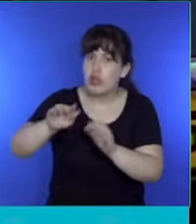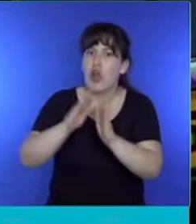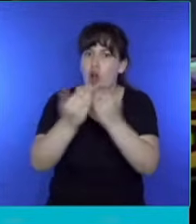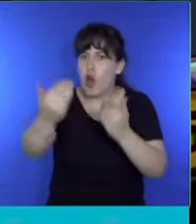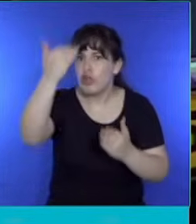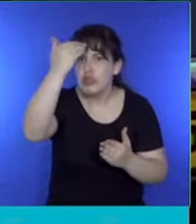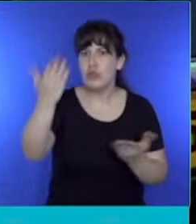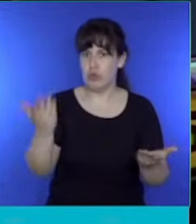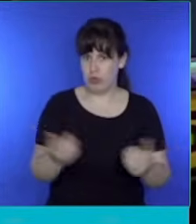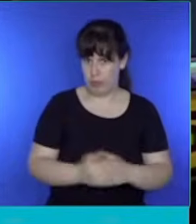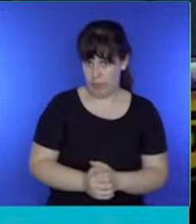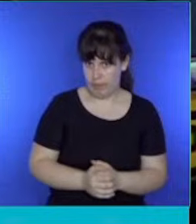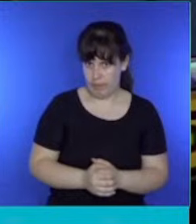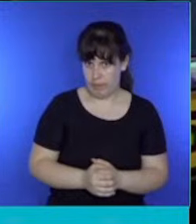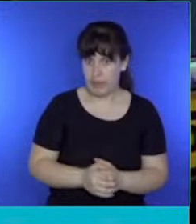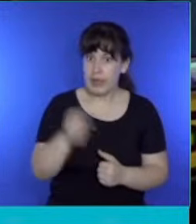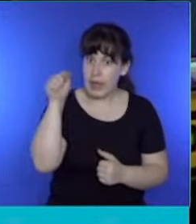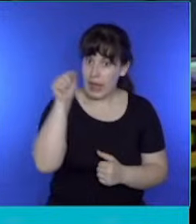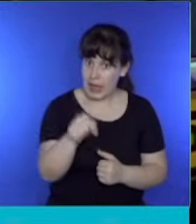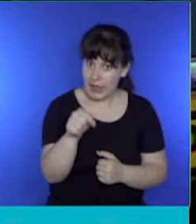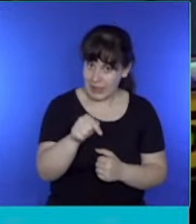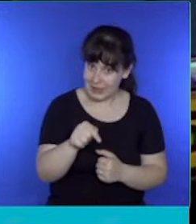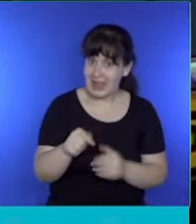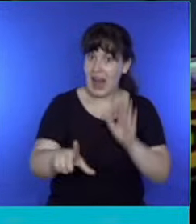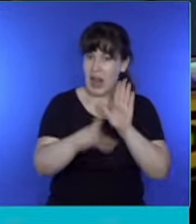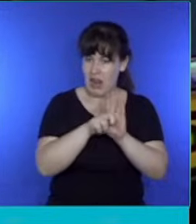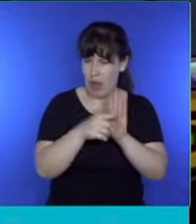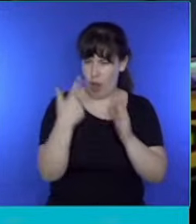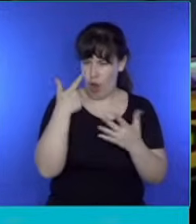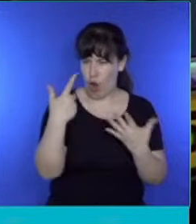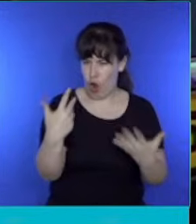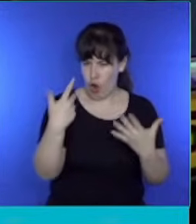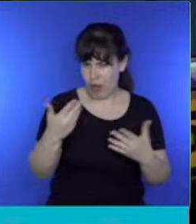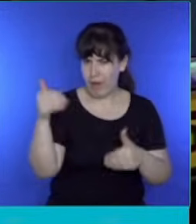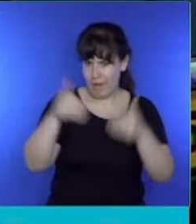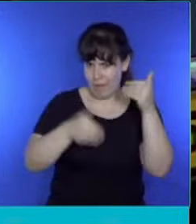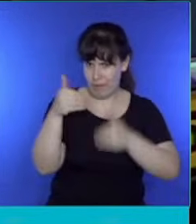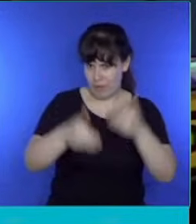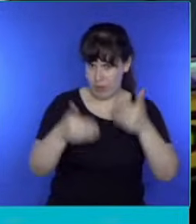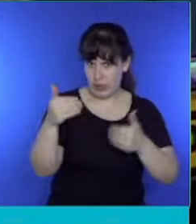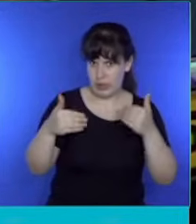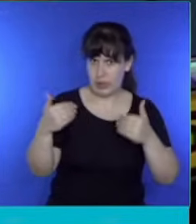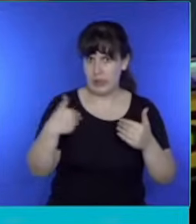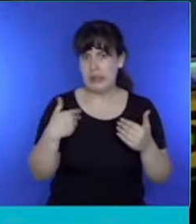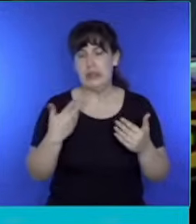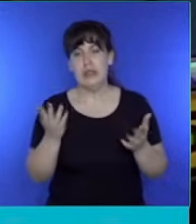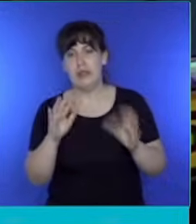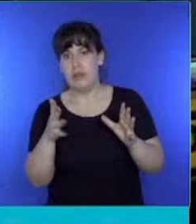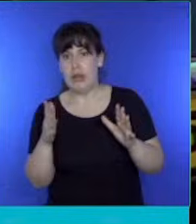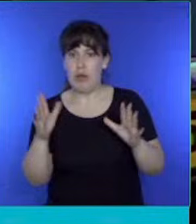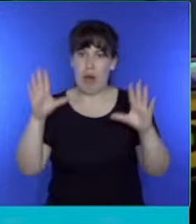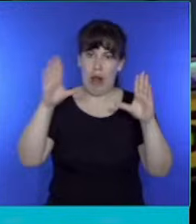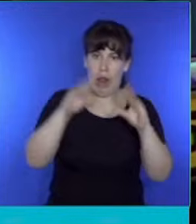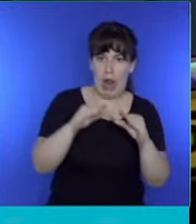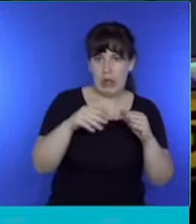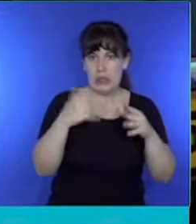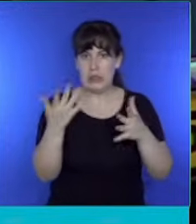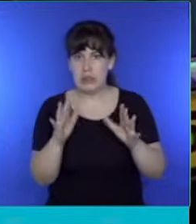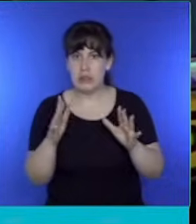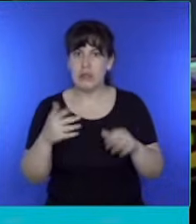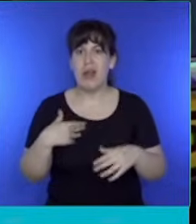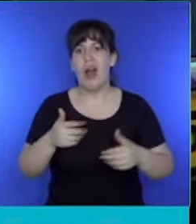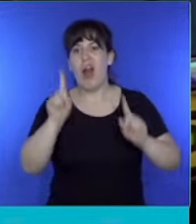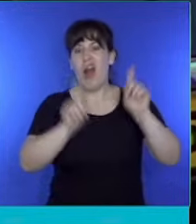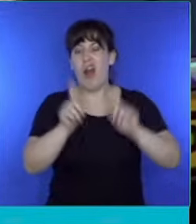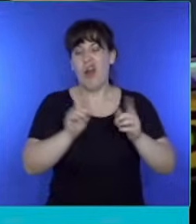constitucional. Esa famosa ley que se votó entre gallos y medianoche, con la posada de cola